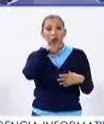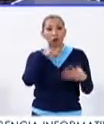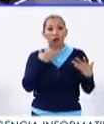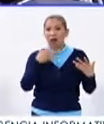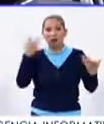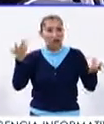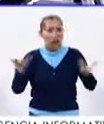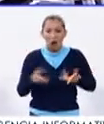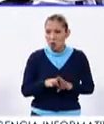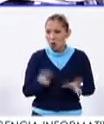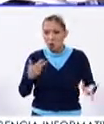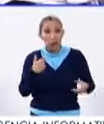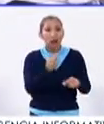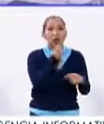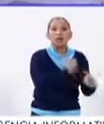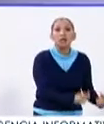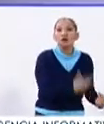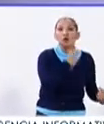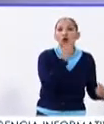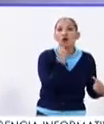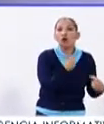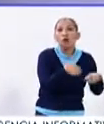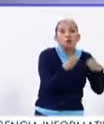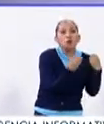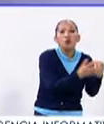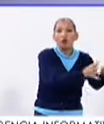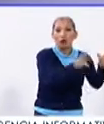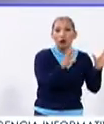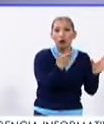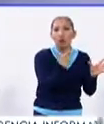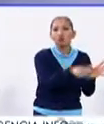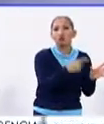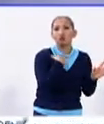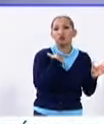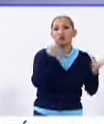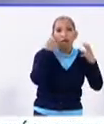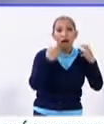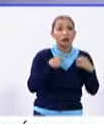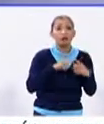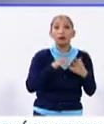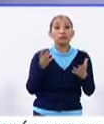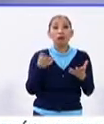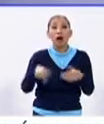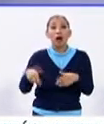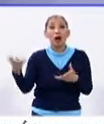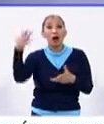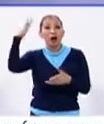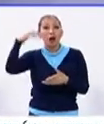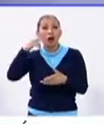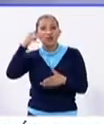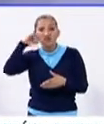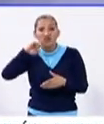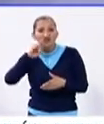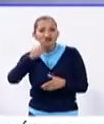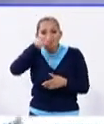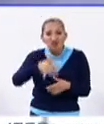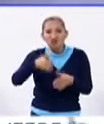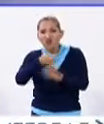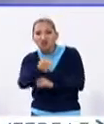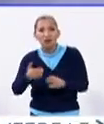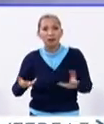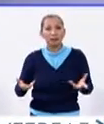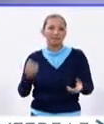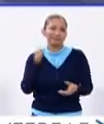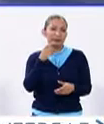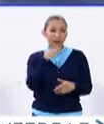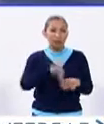no saben qué hacer con ellos. Y de ahí viene la descarga impulsiva. ¿Qué quiere decir esto? Pues la violencia. Y tenemos una sociedad muy violenta en la actualidad. Claro.